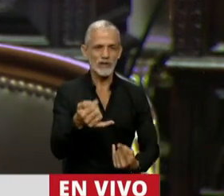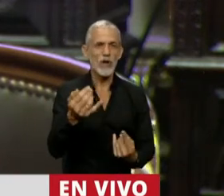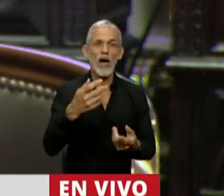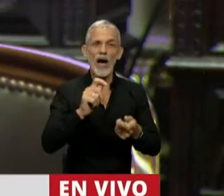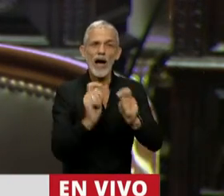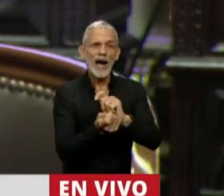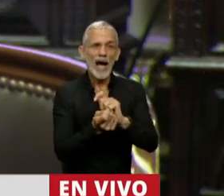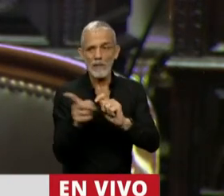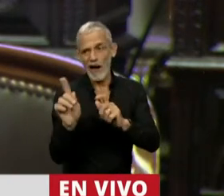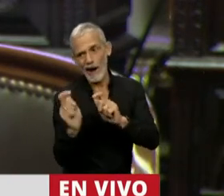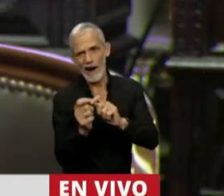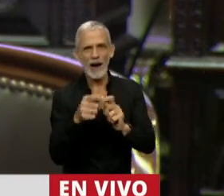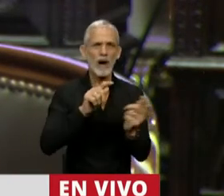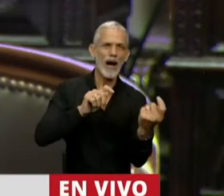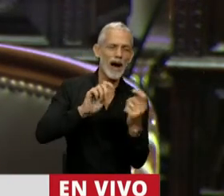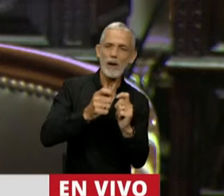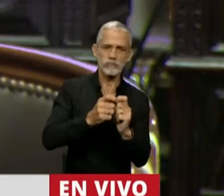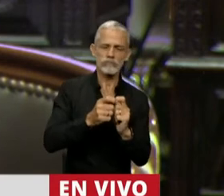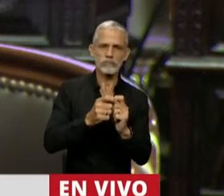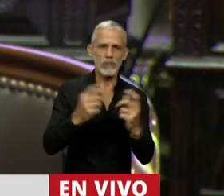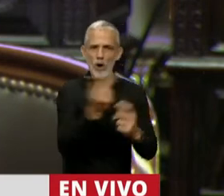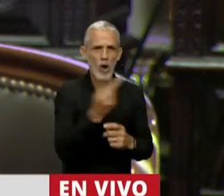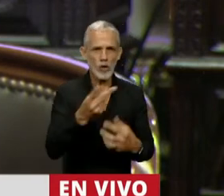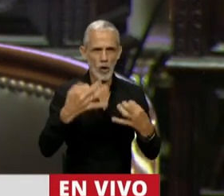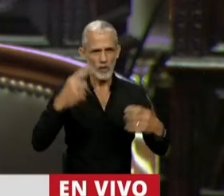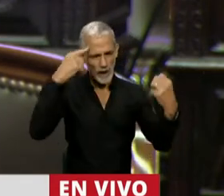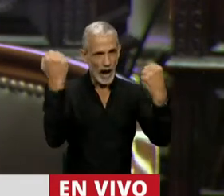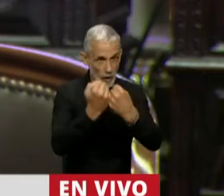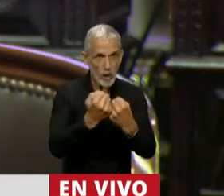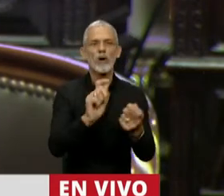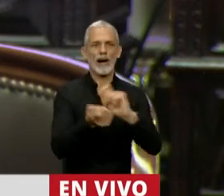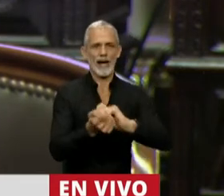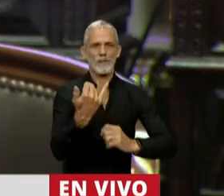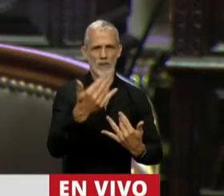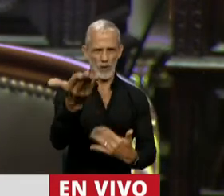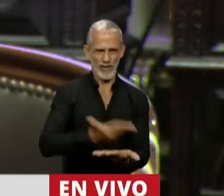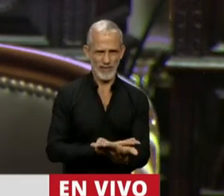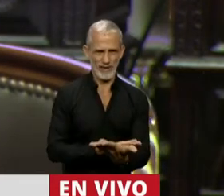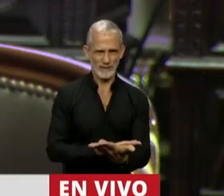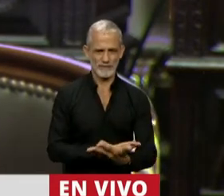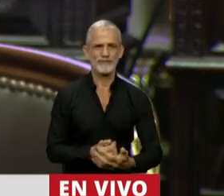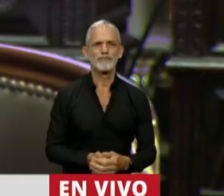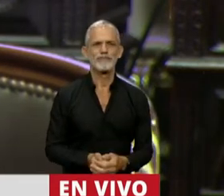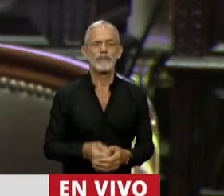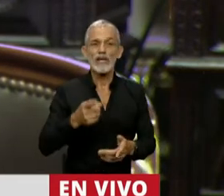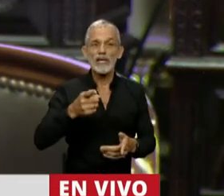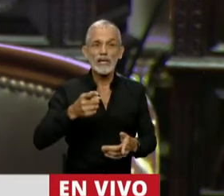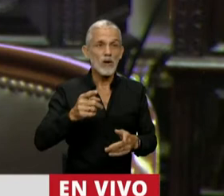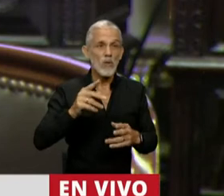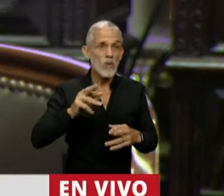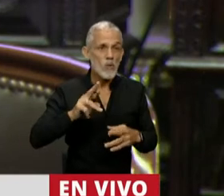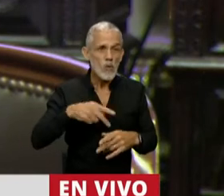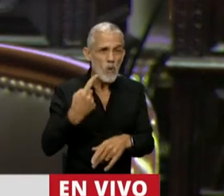ser modificados por otro acuerdo posterior de la misma naturaleza. No es